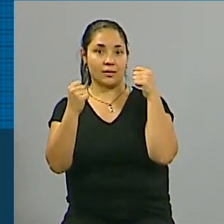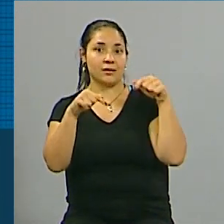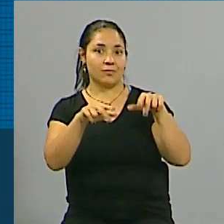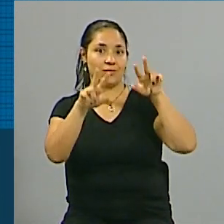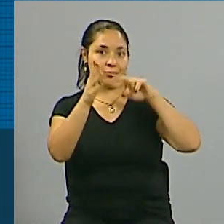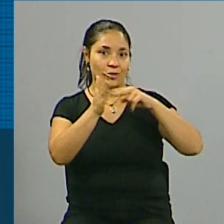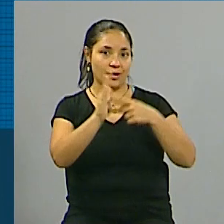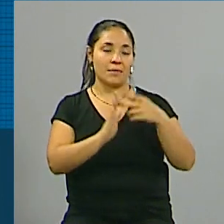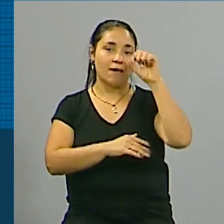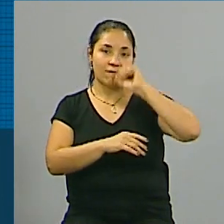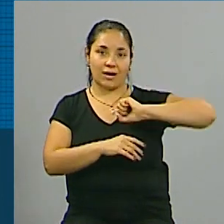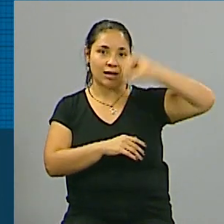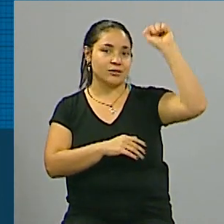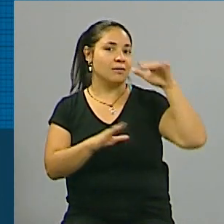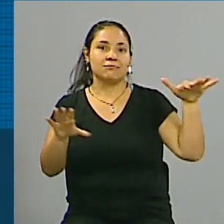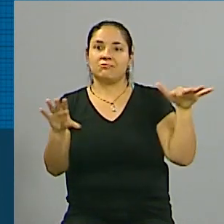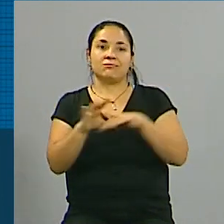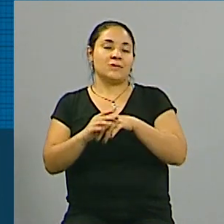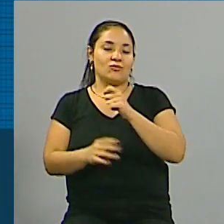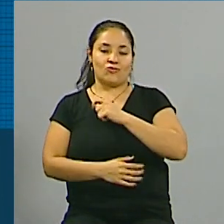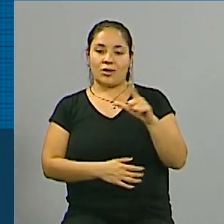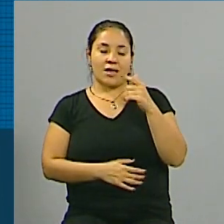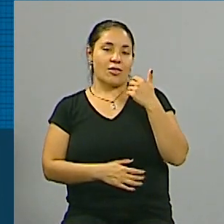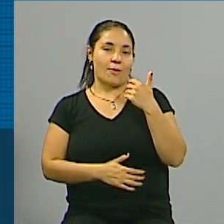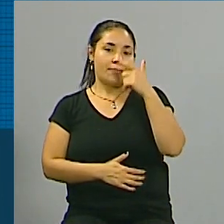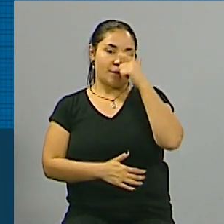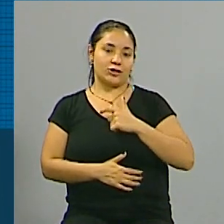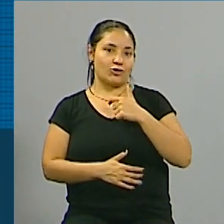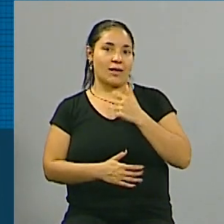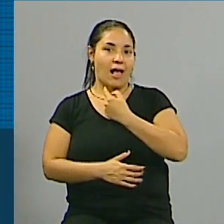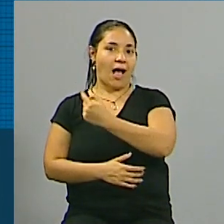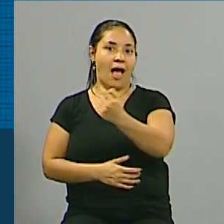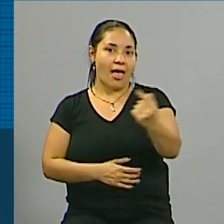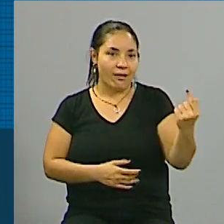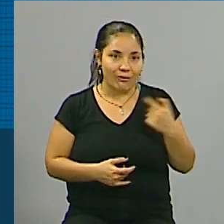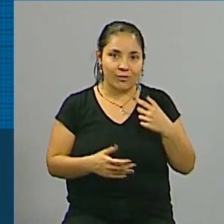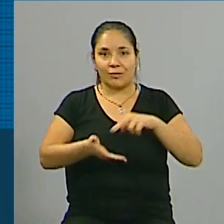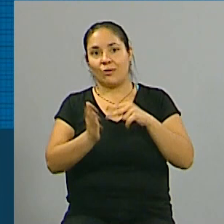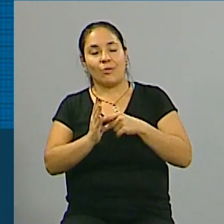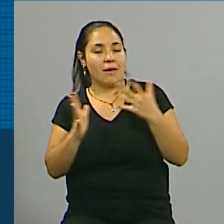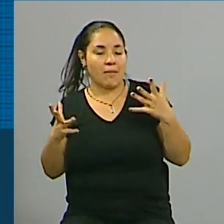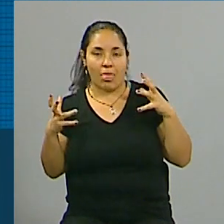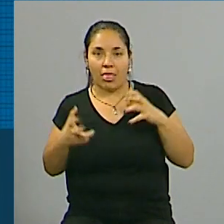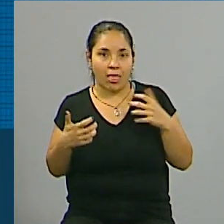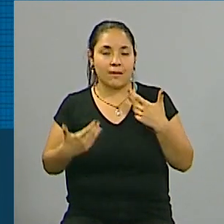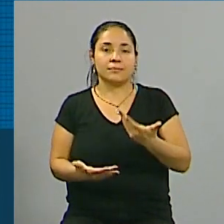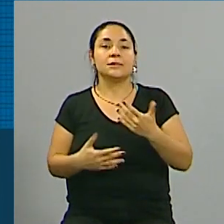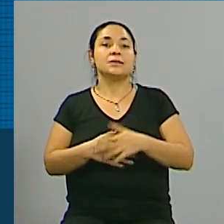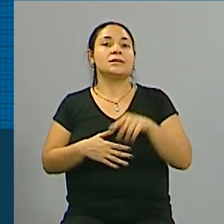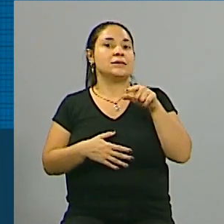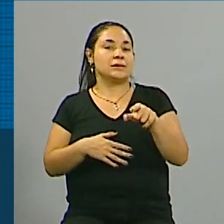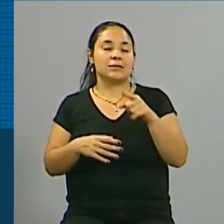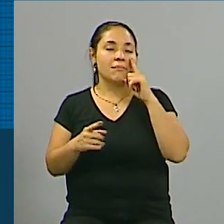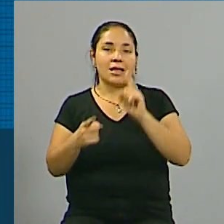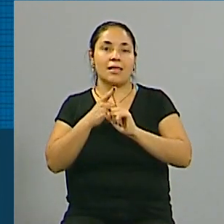aquello que golpea directamente al bolsillo de todos y de todas, por lo cual entonces esto repercute de